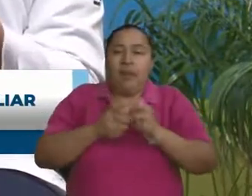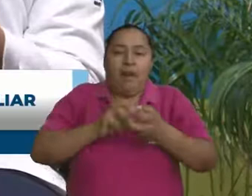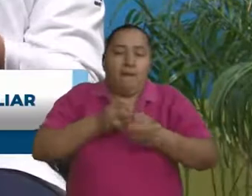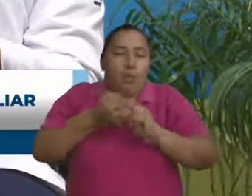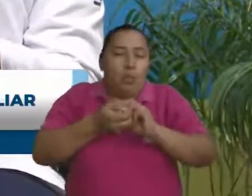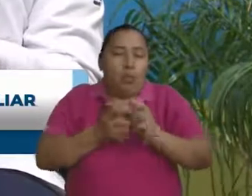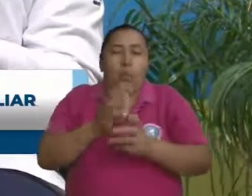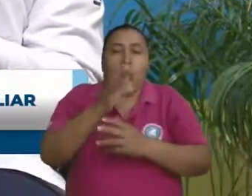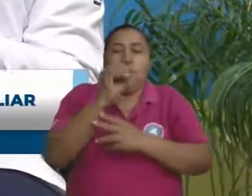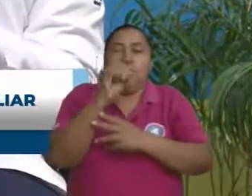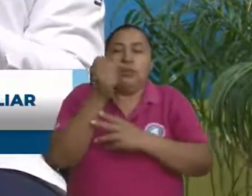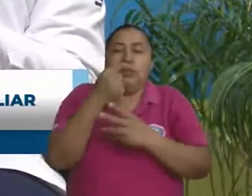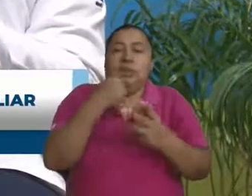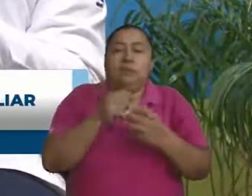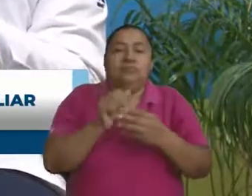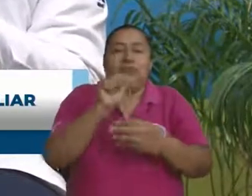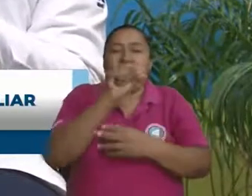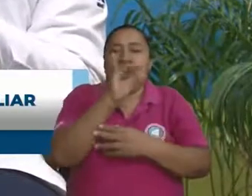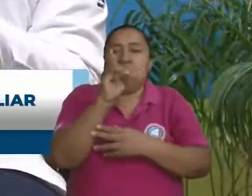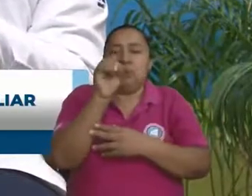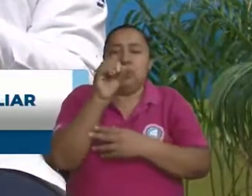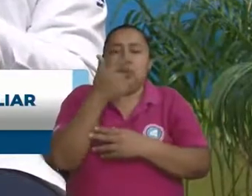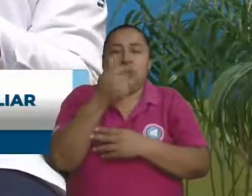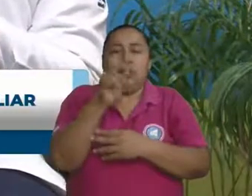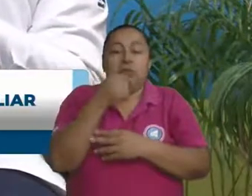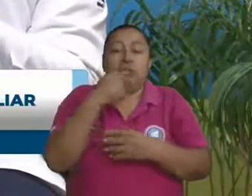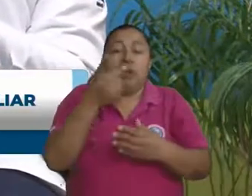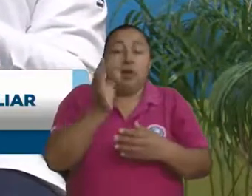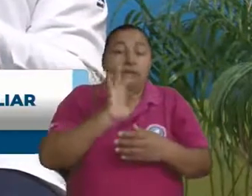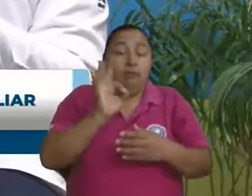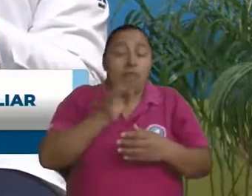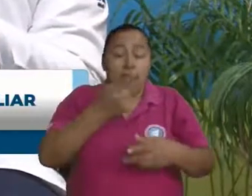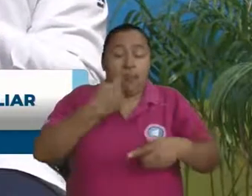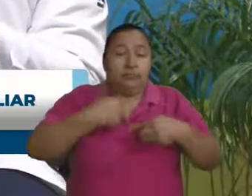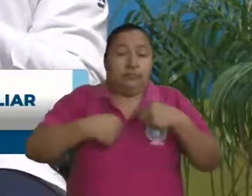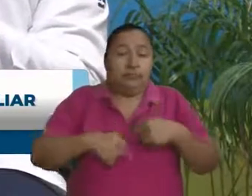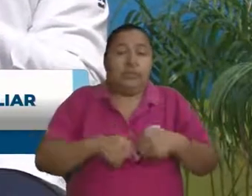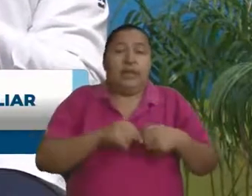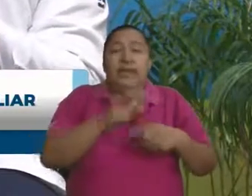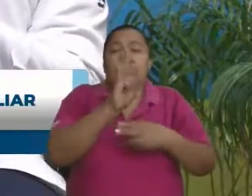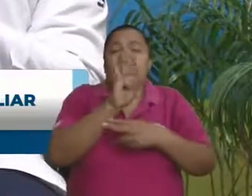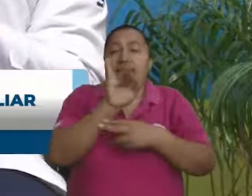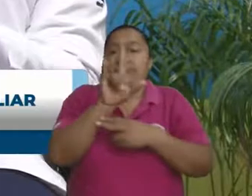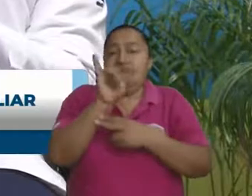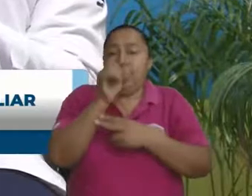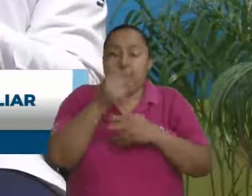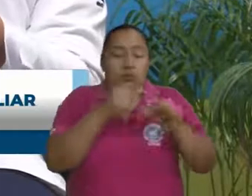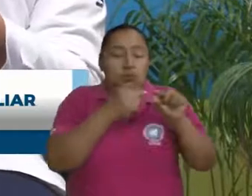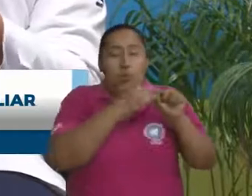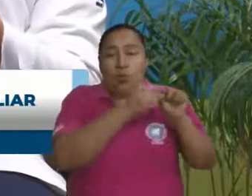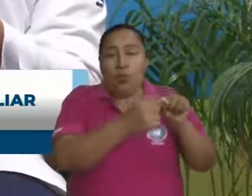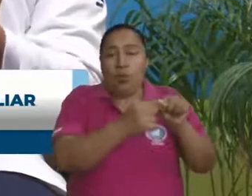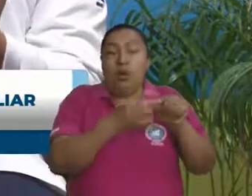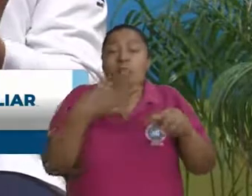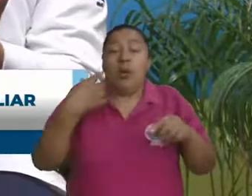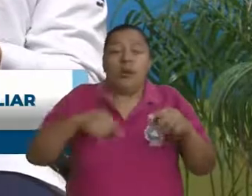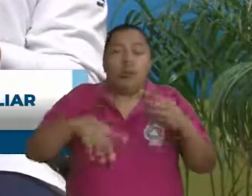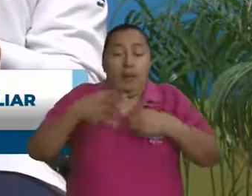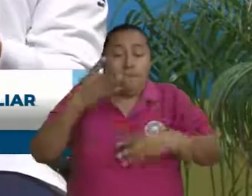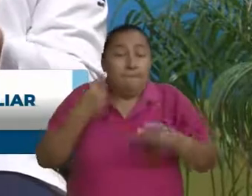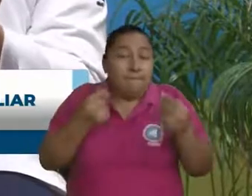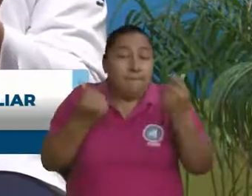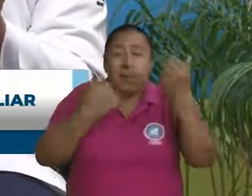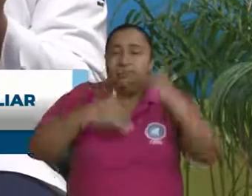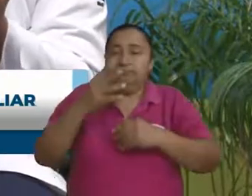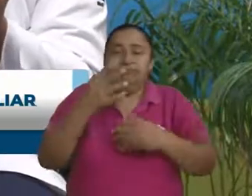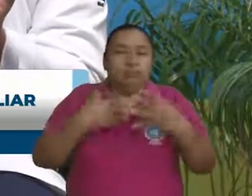colesterol, moléculas de ácidos grasos cuya vía de drenaje suele ser la bilis. Entonces, al aumentar la cantidad de